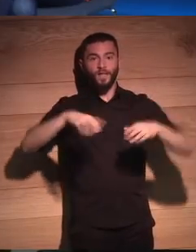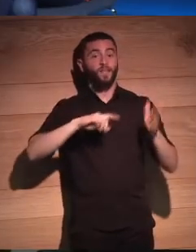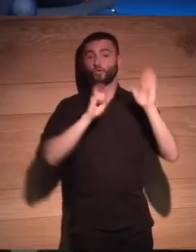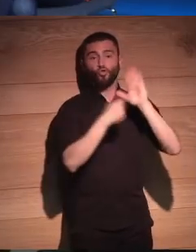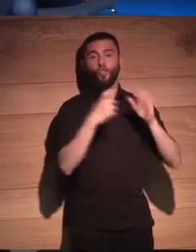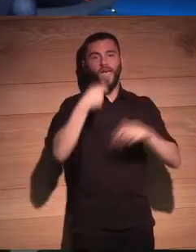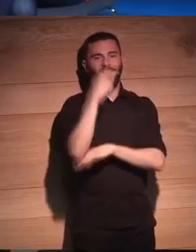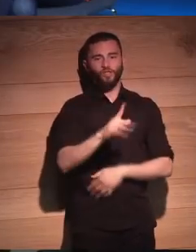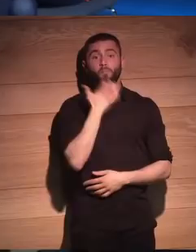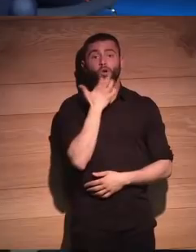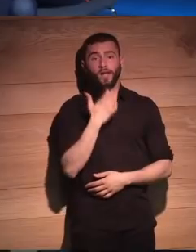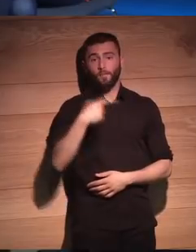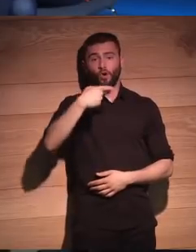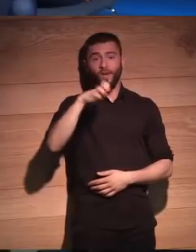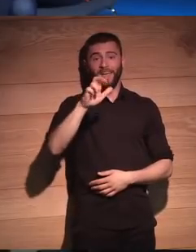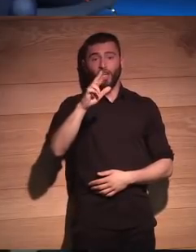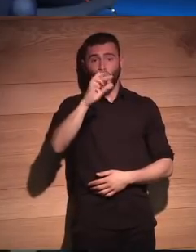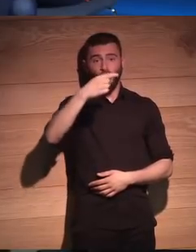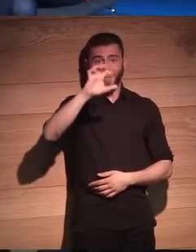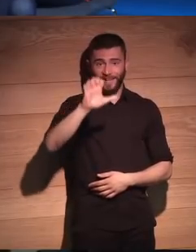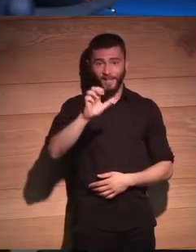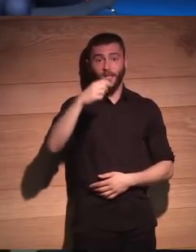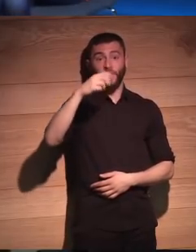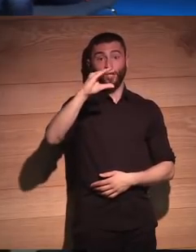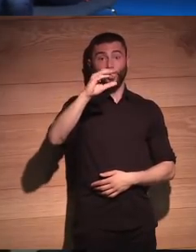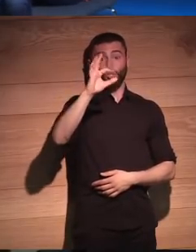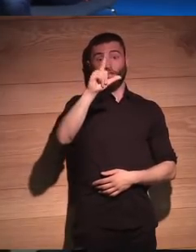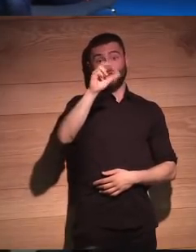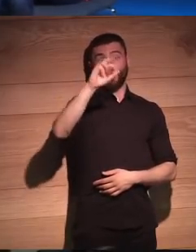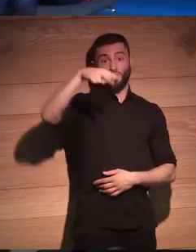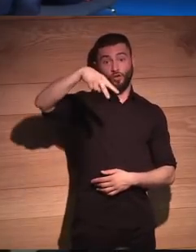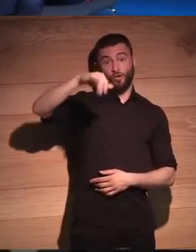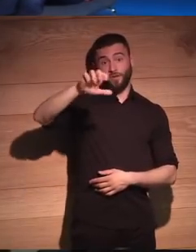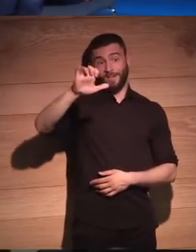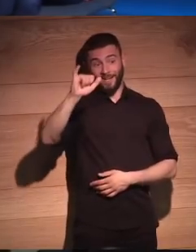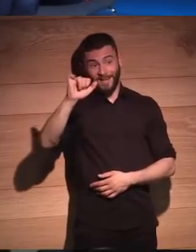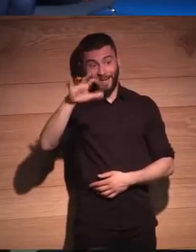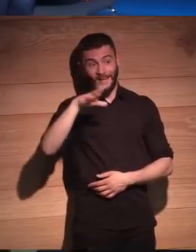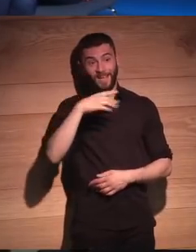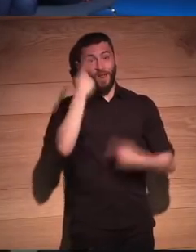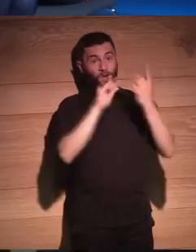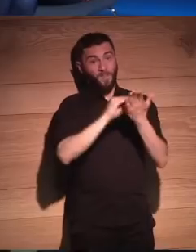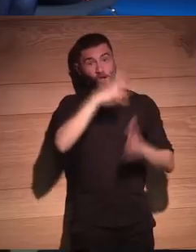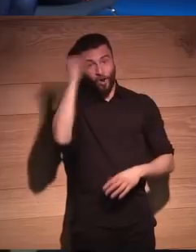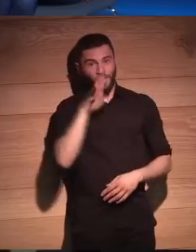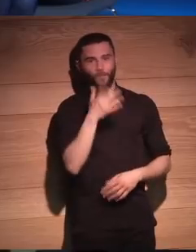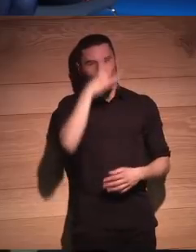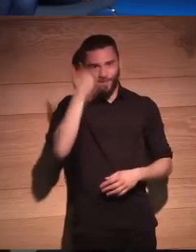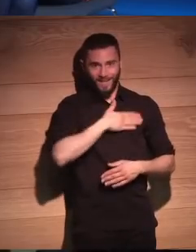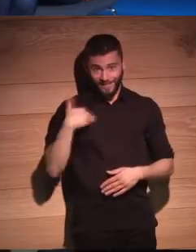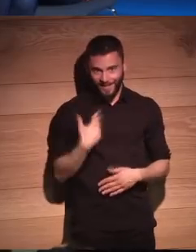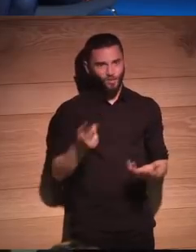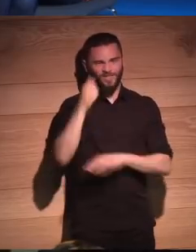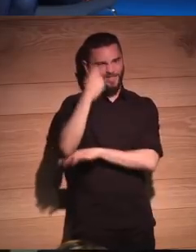Por ejemplo, el de George Clooney, que a veces se nos olvida, sí, porque un poco queremos hacerlo. Ese no ha tenido mucho éxito